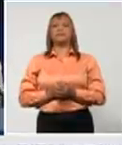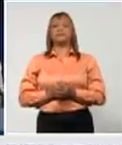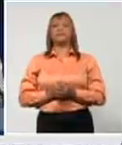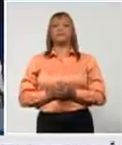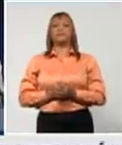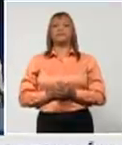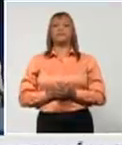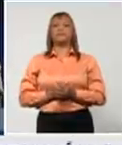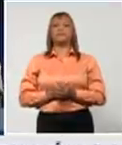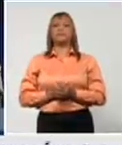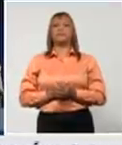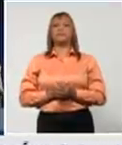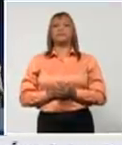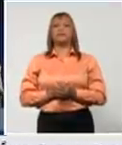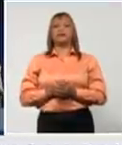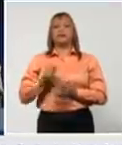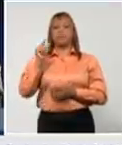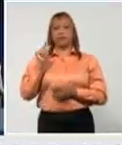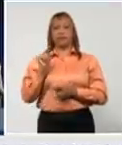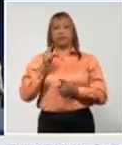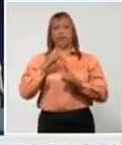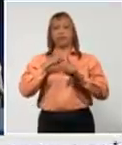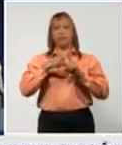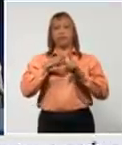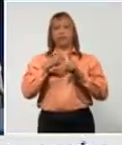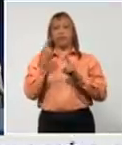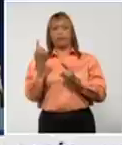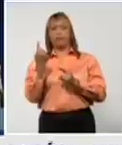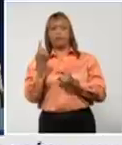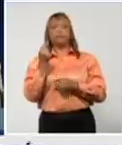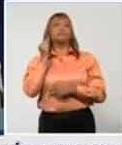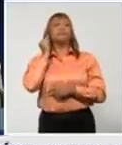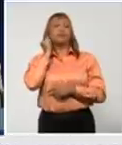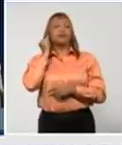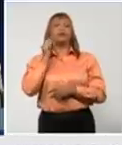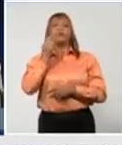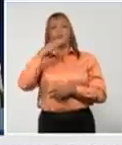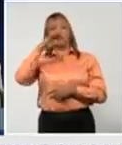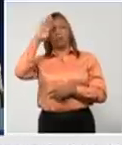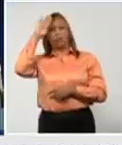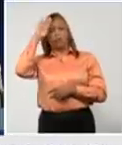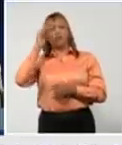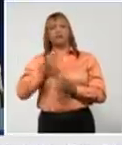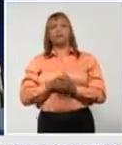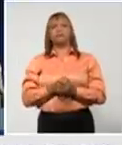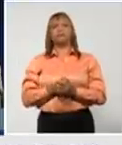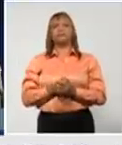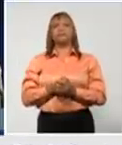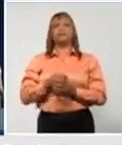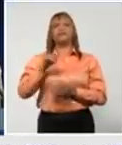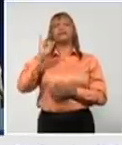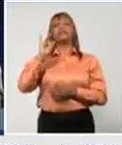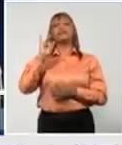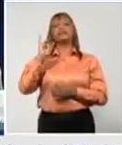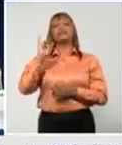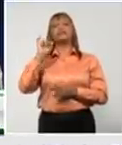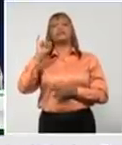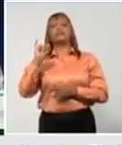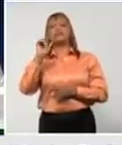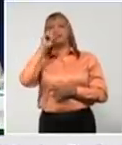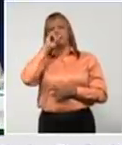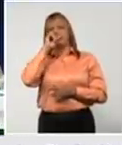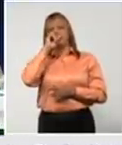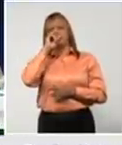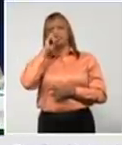La paciente diagnosticada en el día de ayer es una cubana de 76 años de edad, que tiene